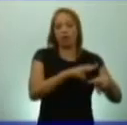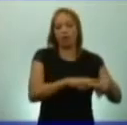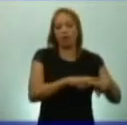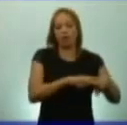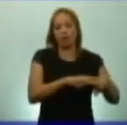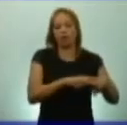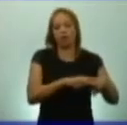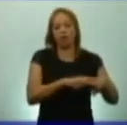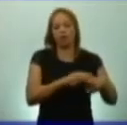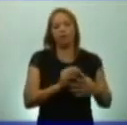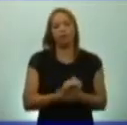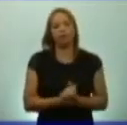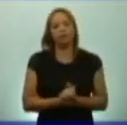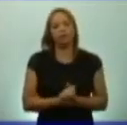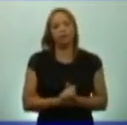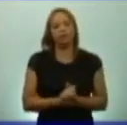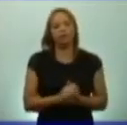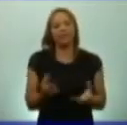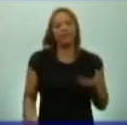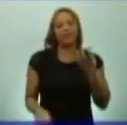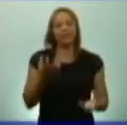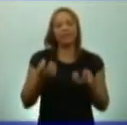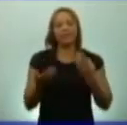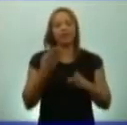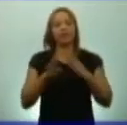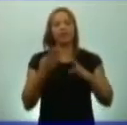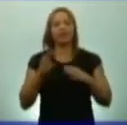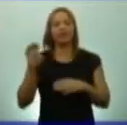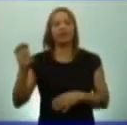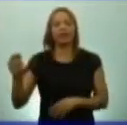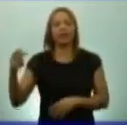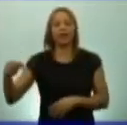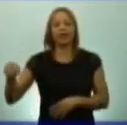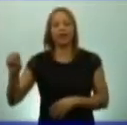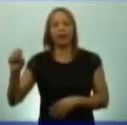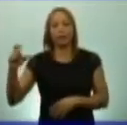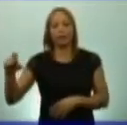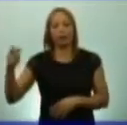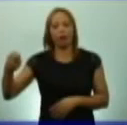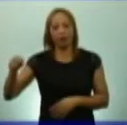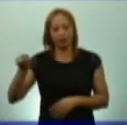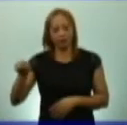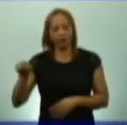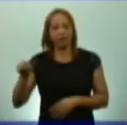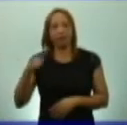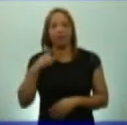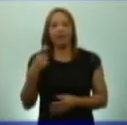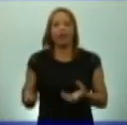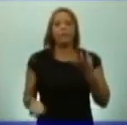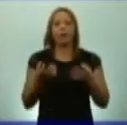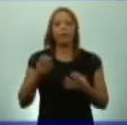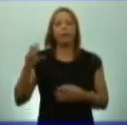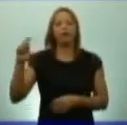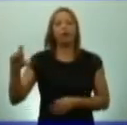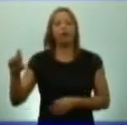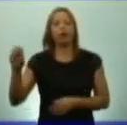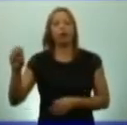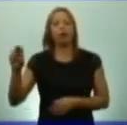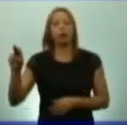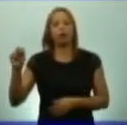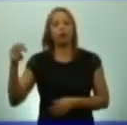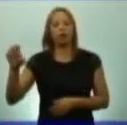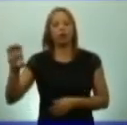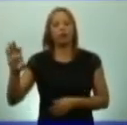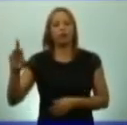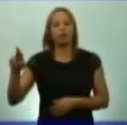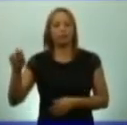como los incendios a las tiendas de la época, la explosión del vapor La Cubre y muchas de